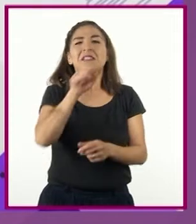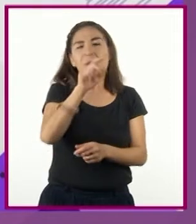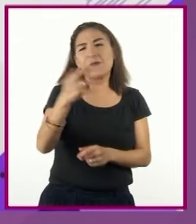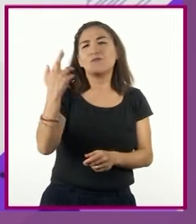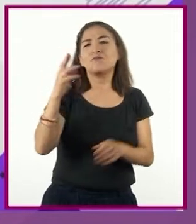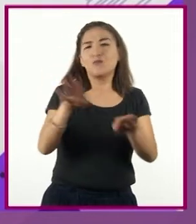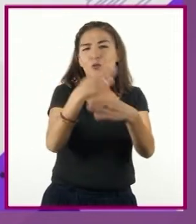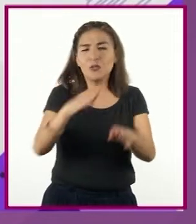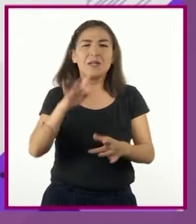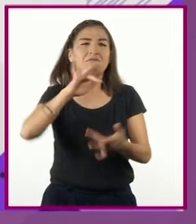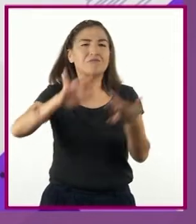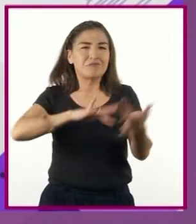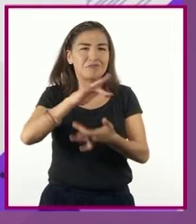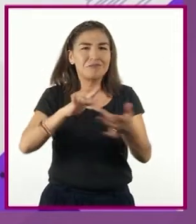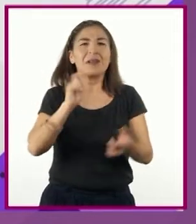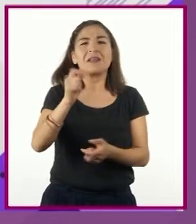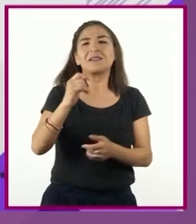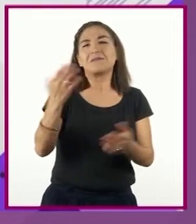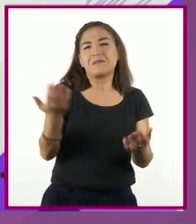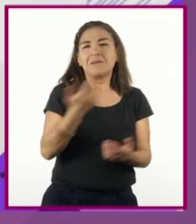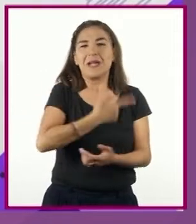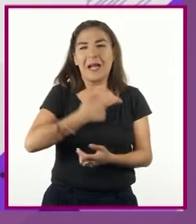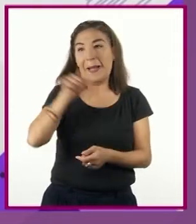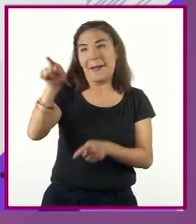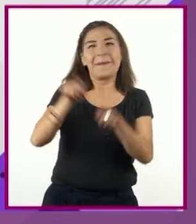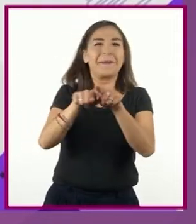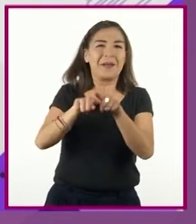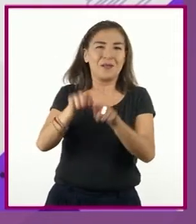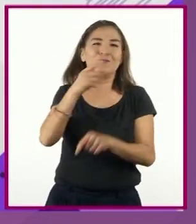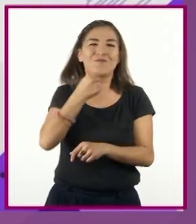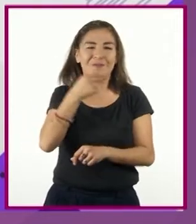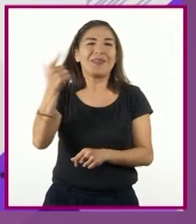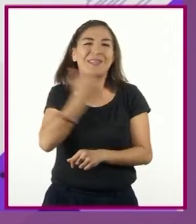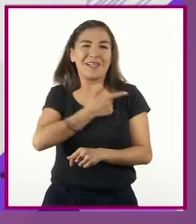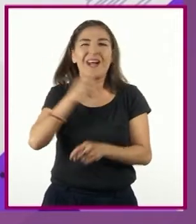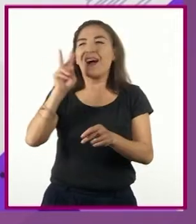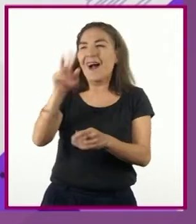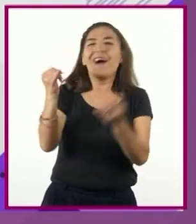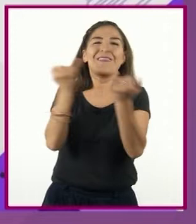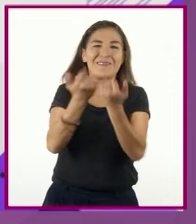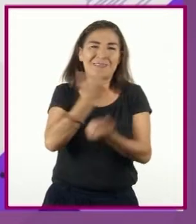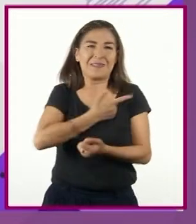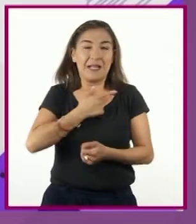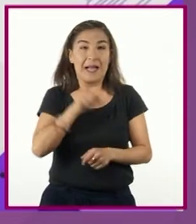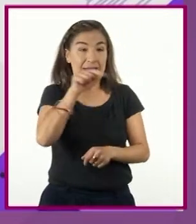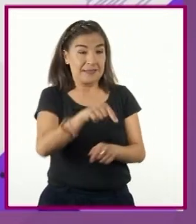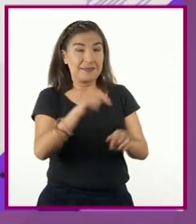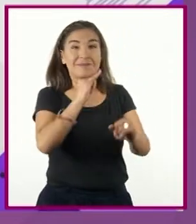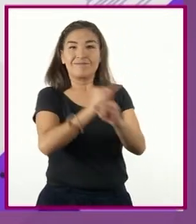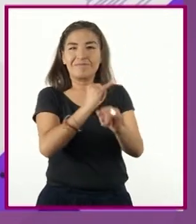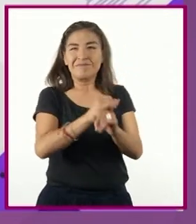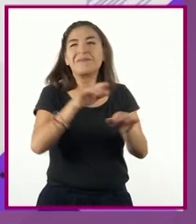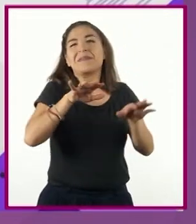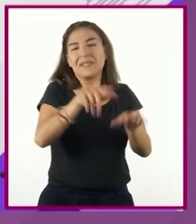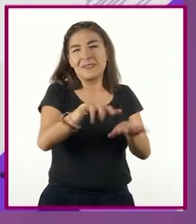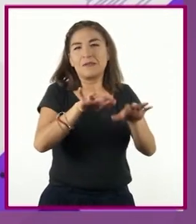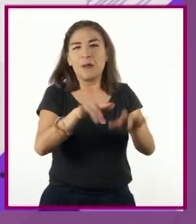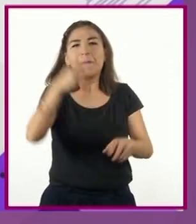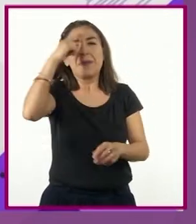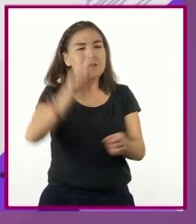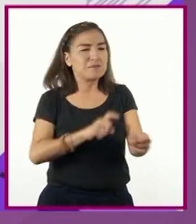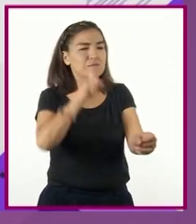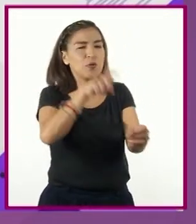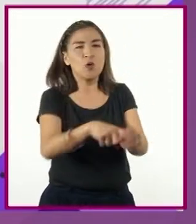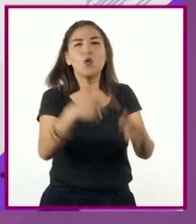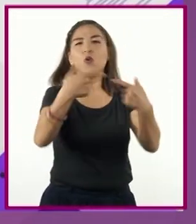electrónica. Conocí este tipo de música por mi hermano. En las redes sociales, mi hermano y yo nos unimos a grupos virtuales